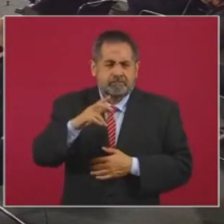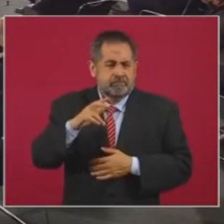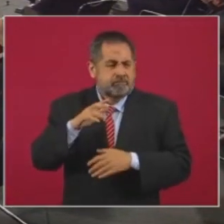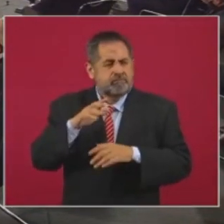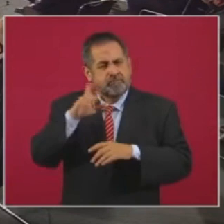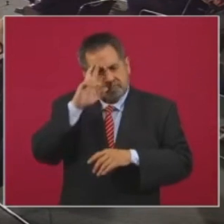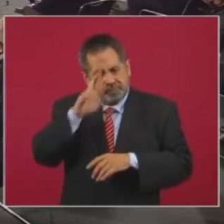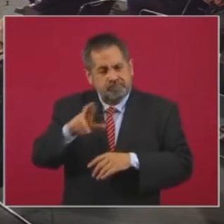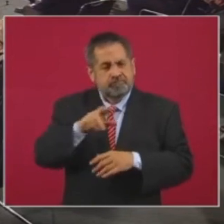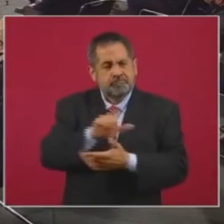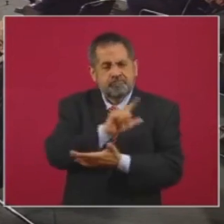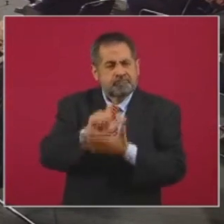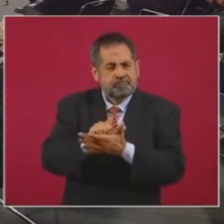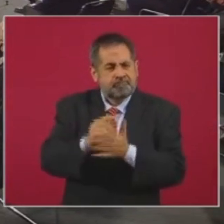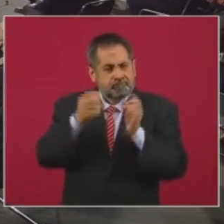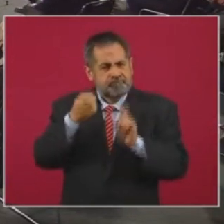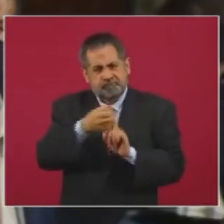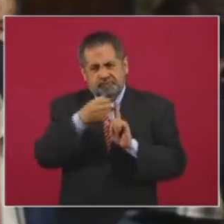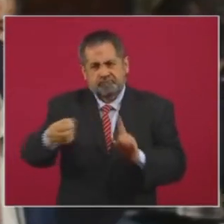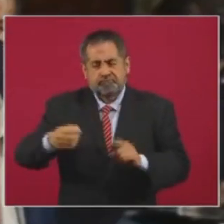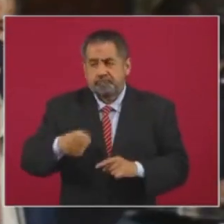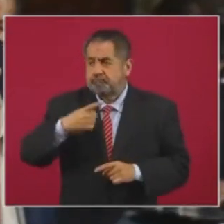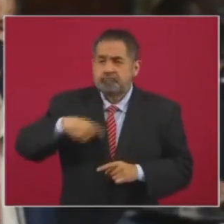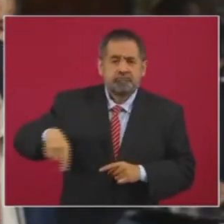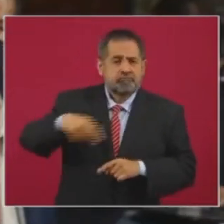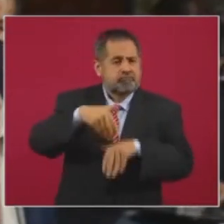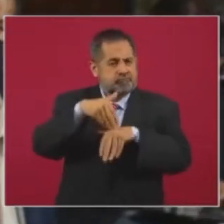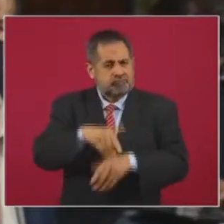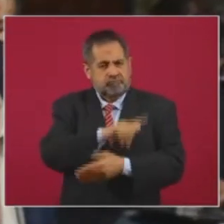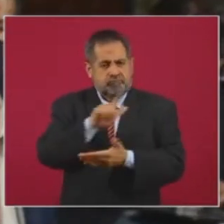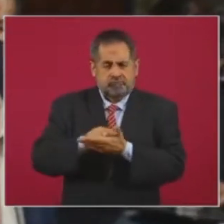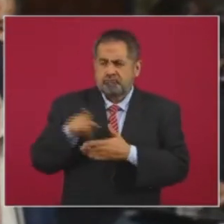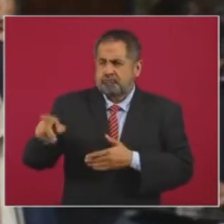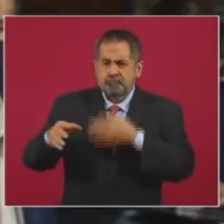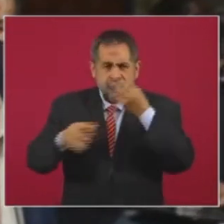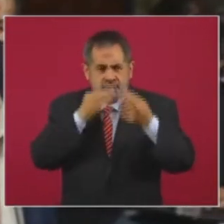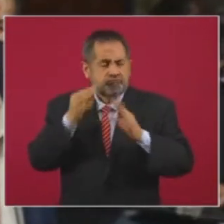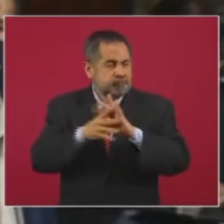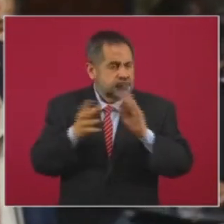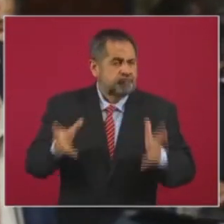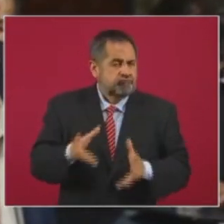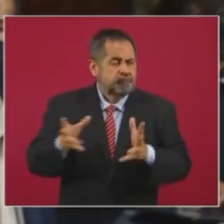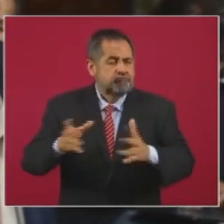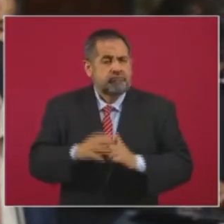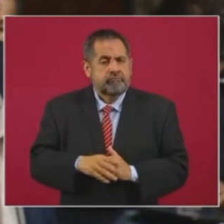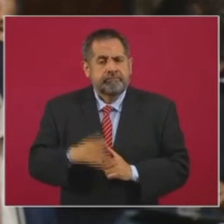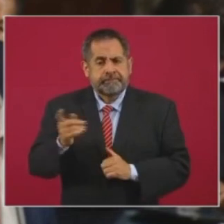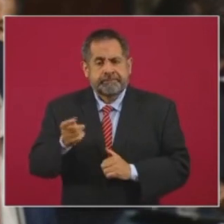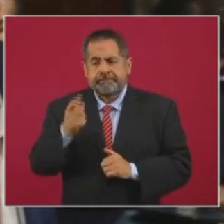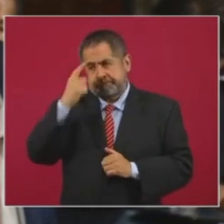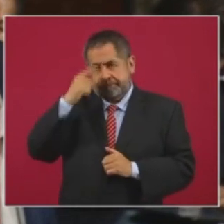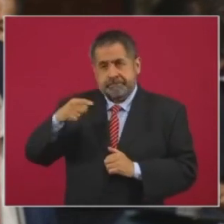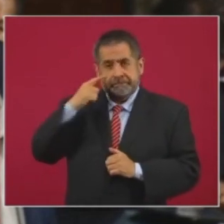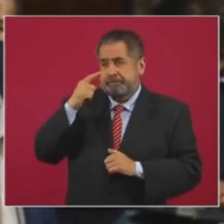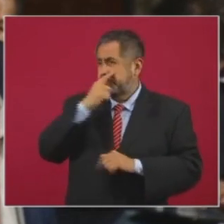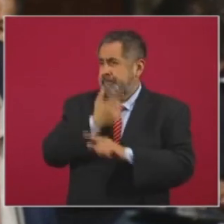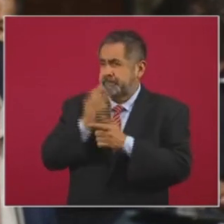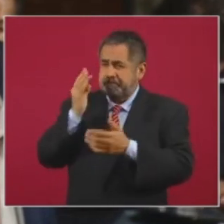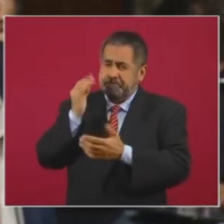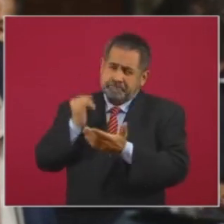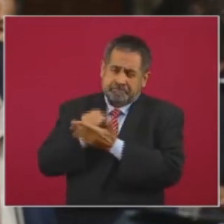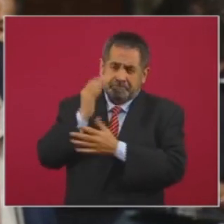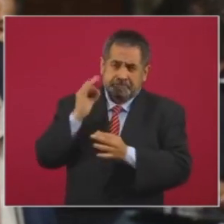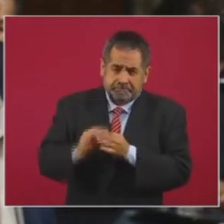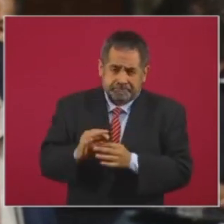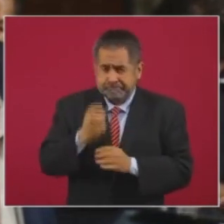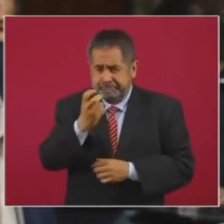respecto a la legalidad en un auténtico Estado de Derecho que usted ha estado fomentando. y en defensa de la democracia, y por eso es muy importante que